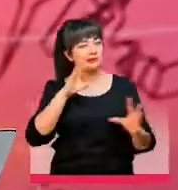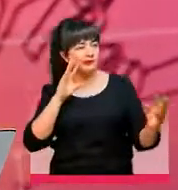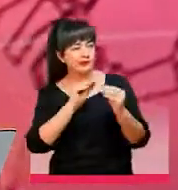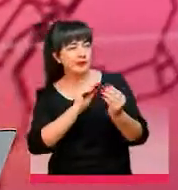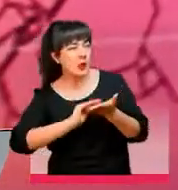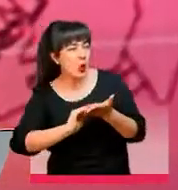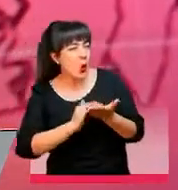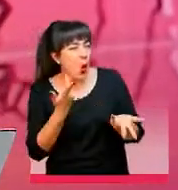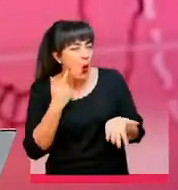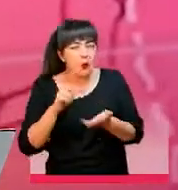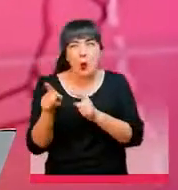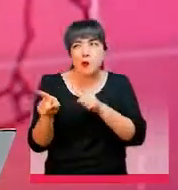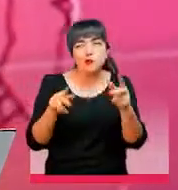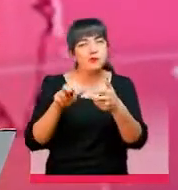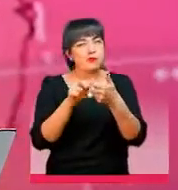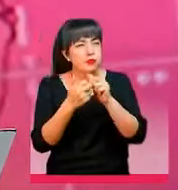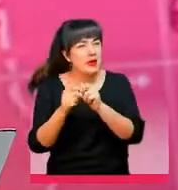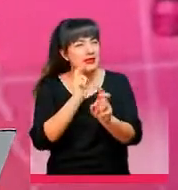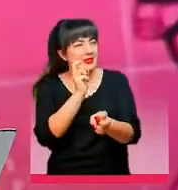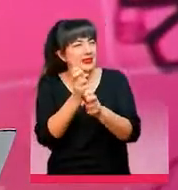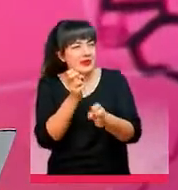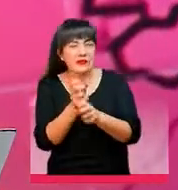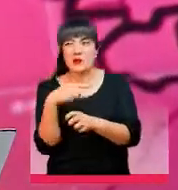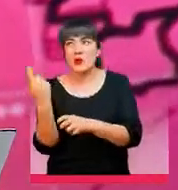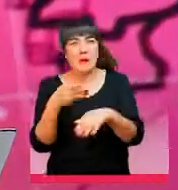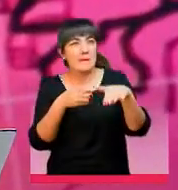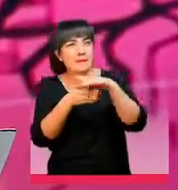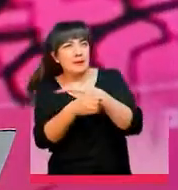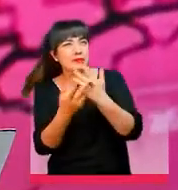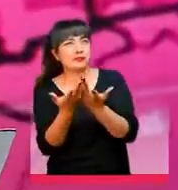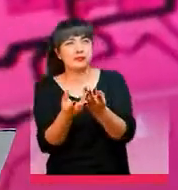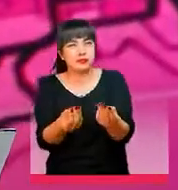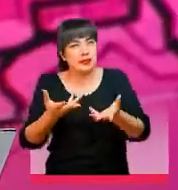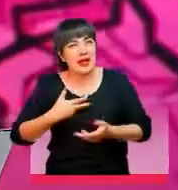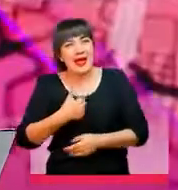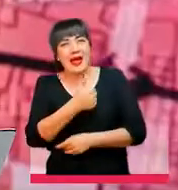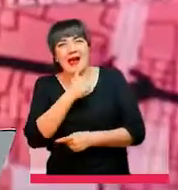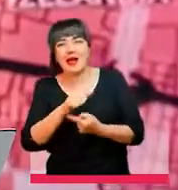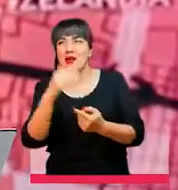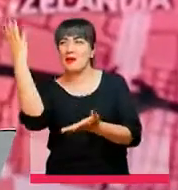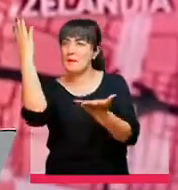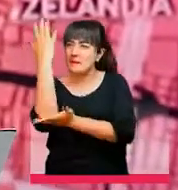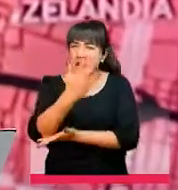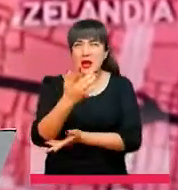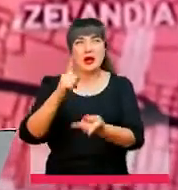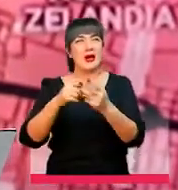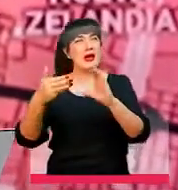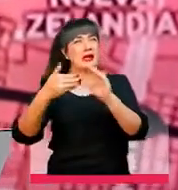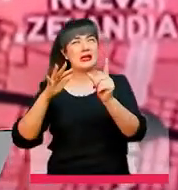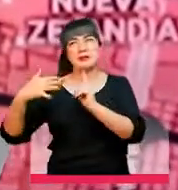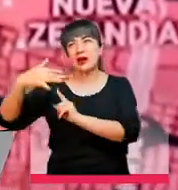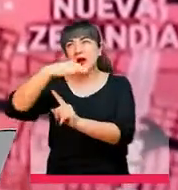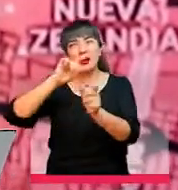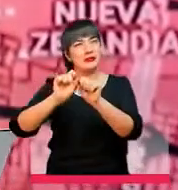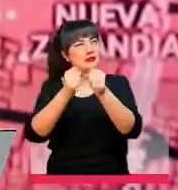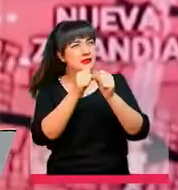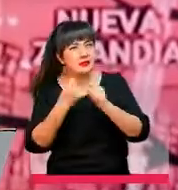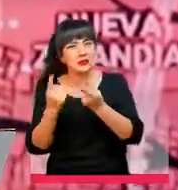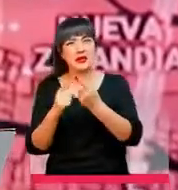soluciones a problemas como las dificultades en el acceso a agua potable, la deforestación, el cambio climático y la inseguridad